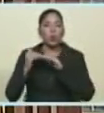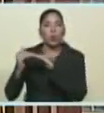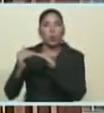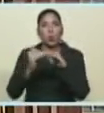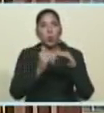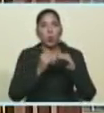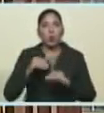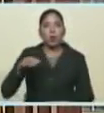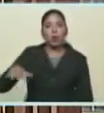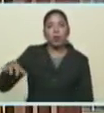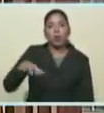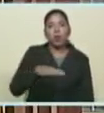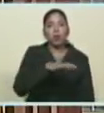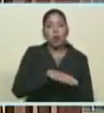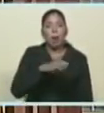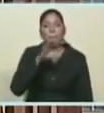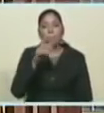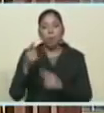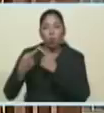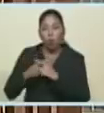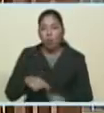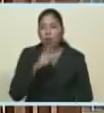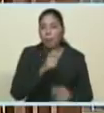vista poblacional, territorial, social.